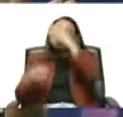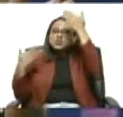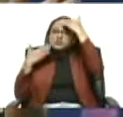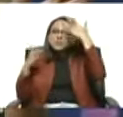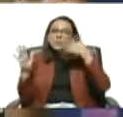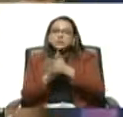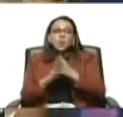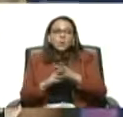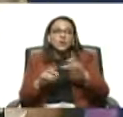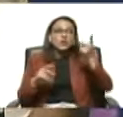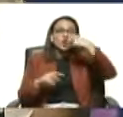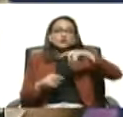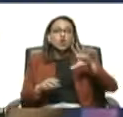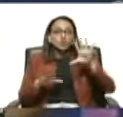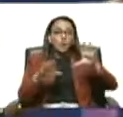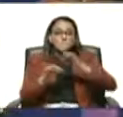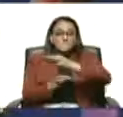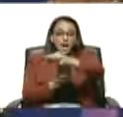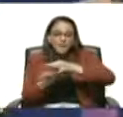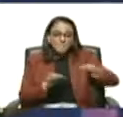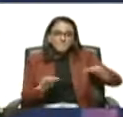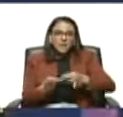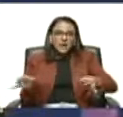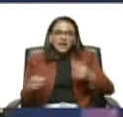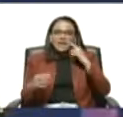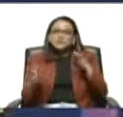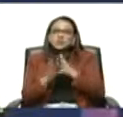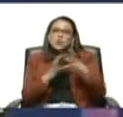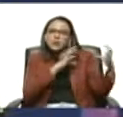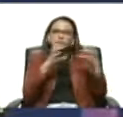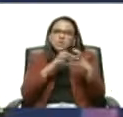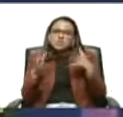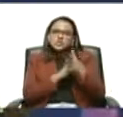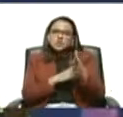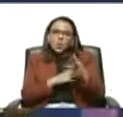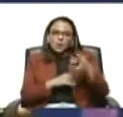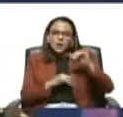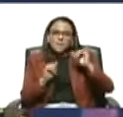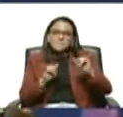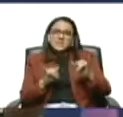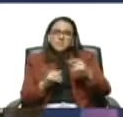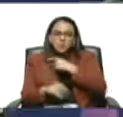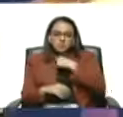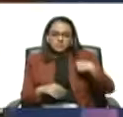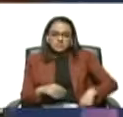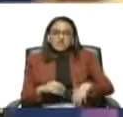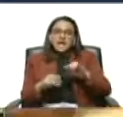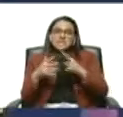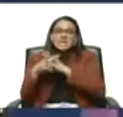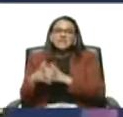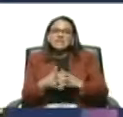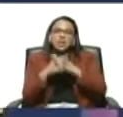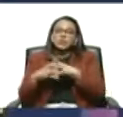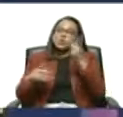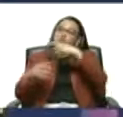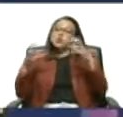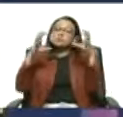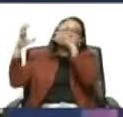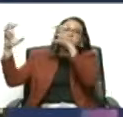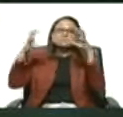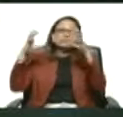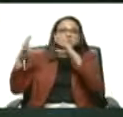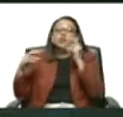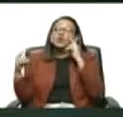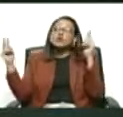de nuestra región y la disputa que se da hoy, la disputa comercial entre China y los Estados Unidos en América Latina.